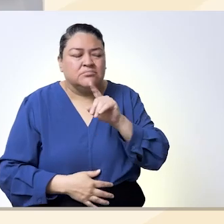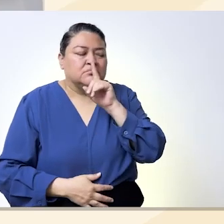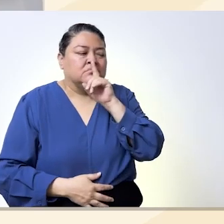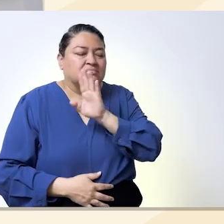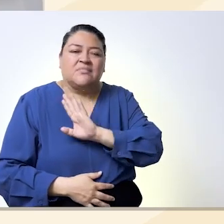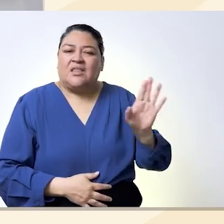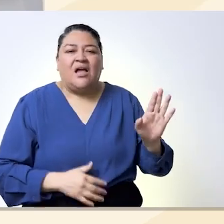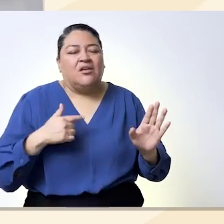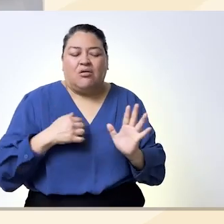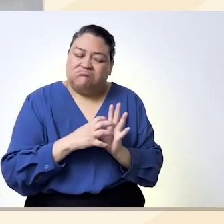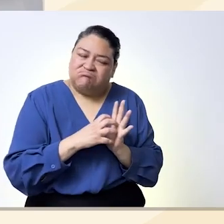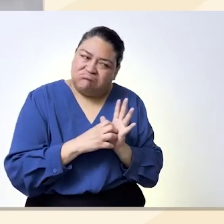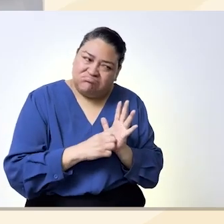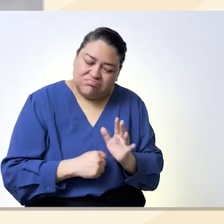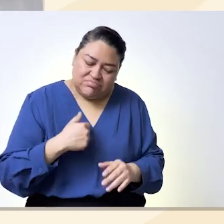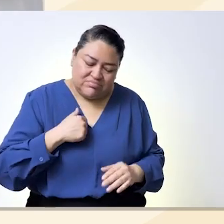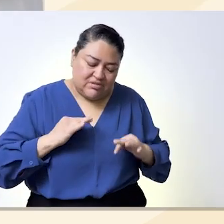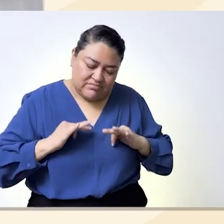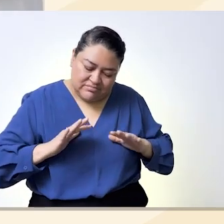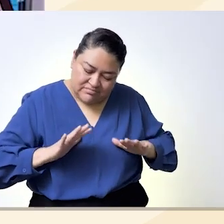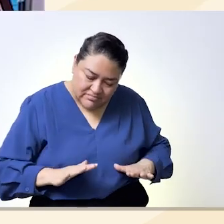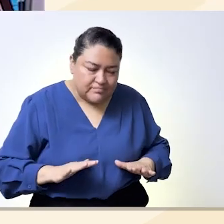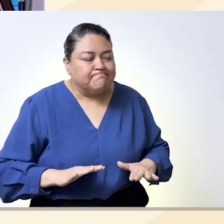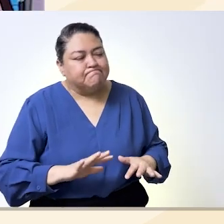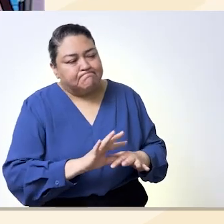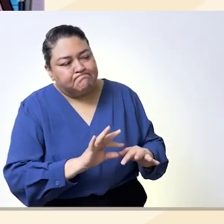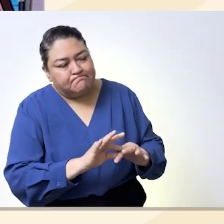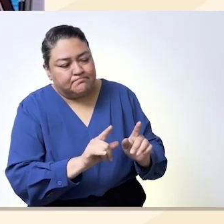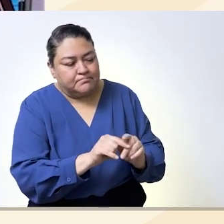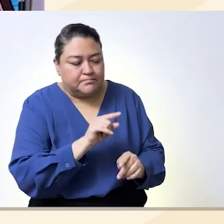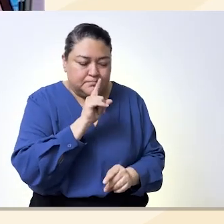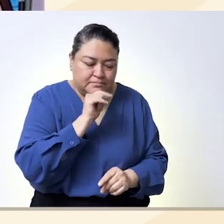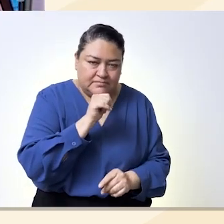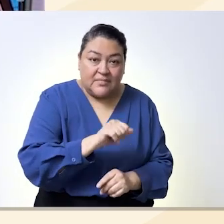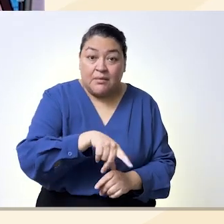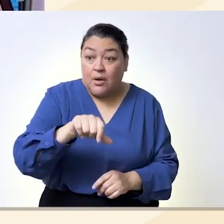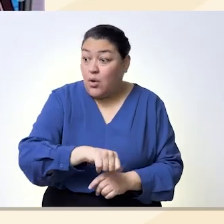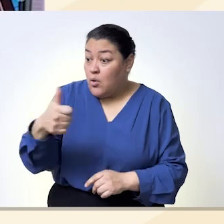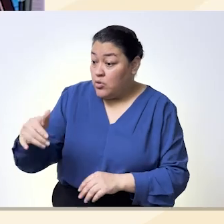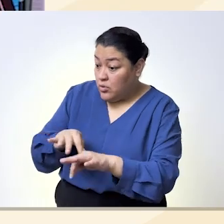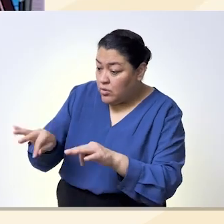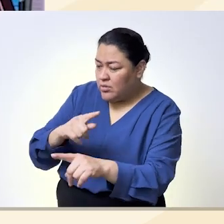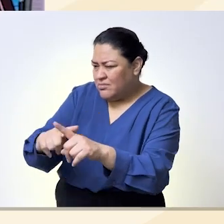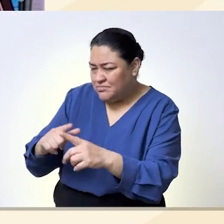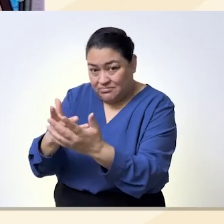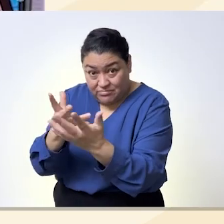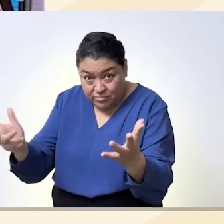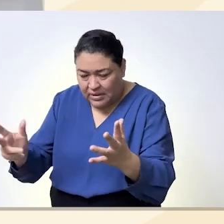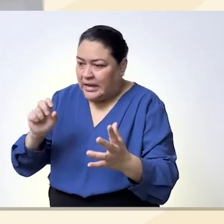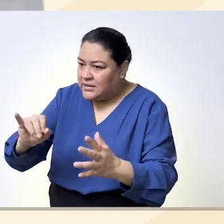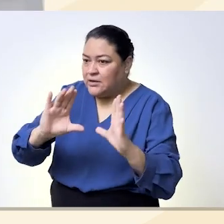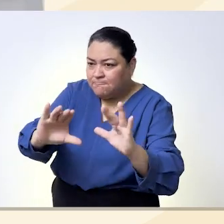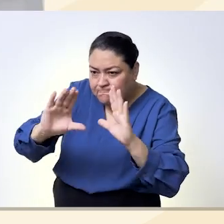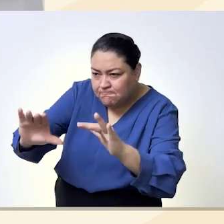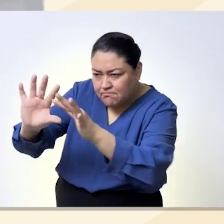no hago eso, pero en mis otros espacios como laborales y así, creo que el gran obstáculo para mí son